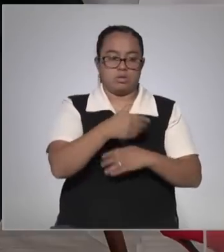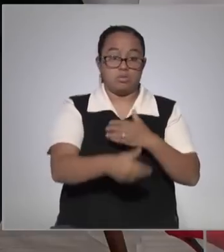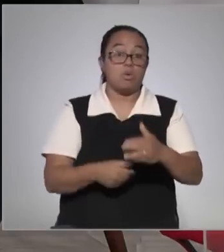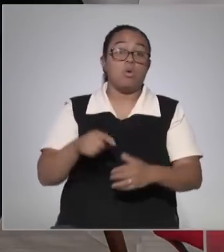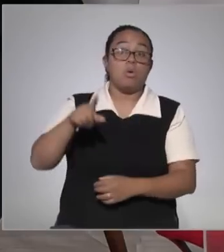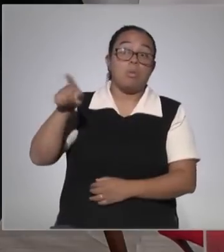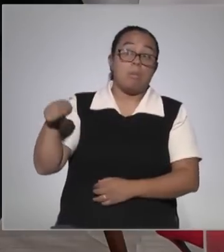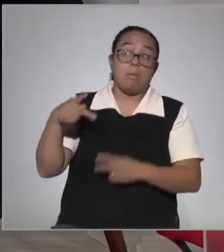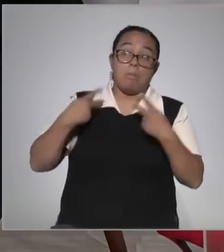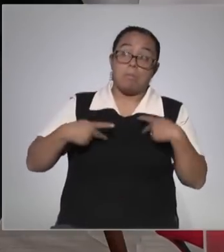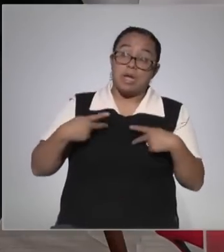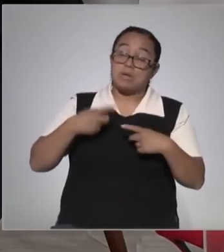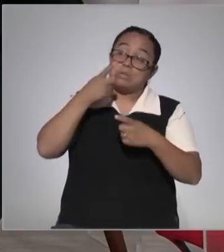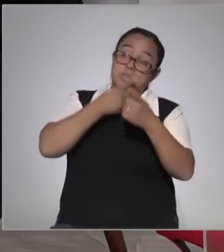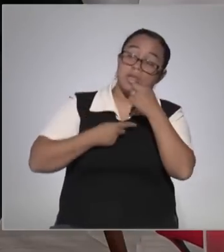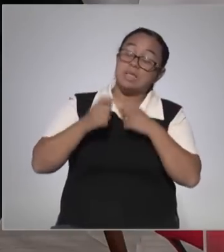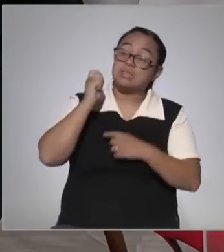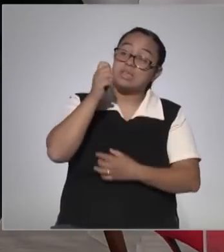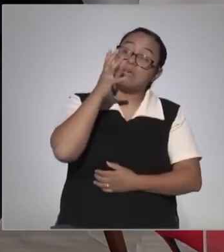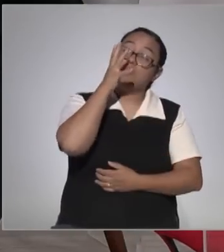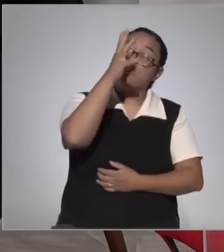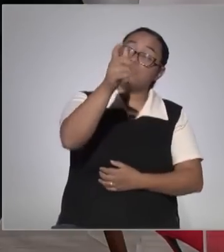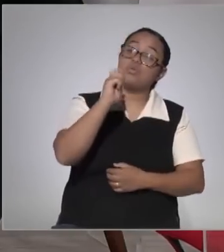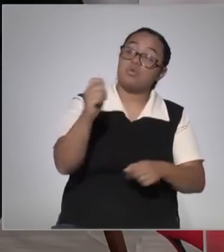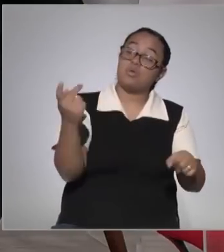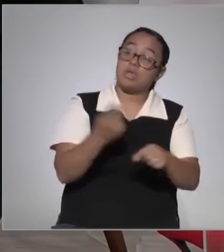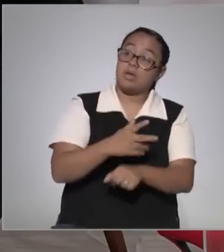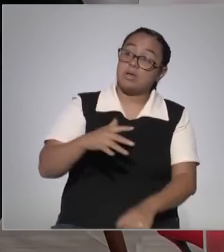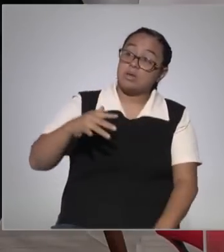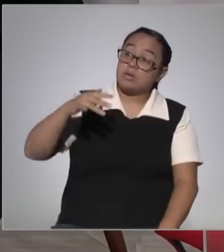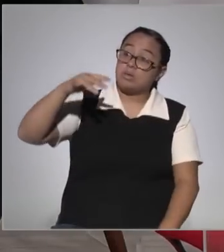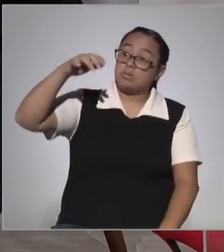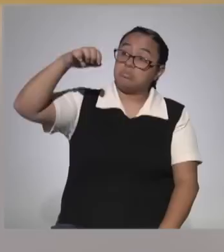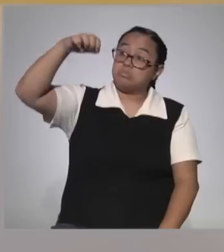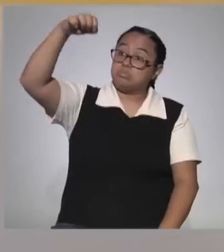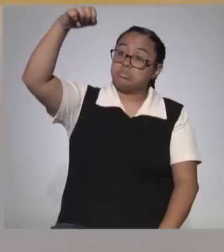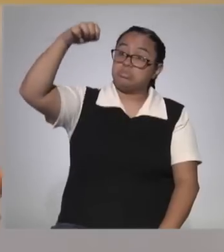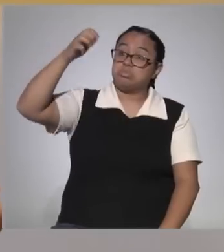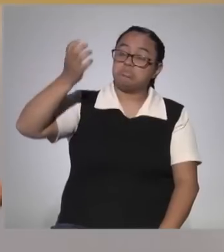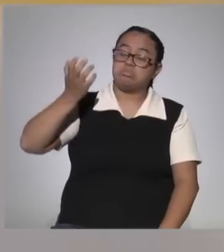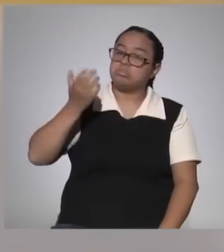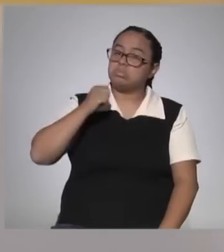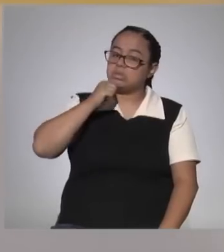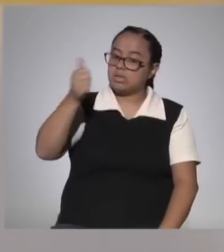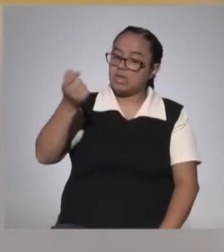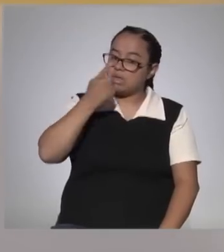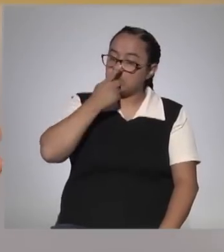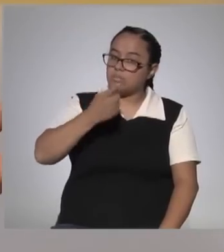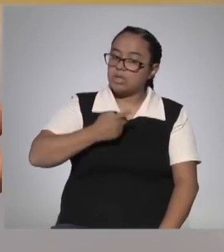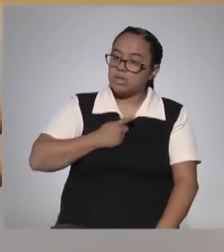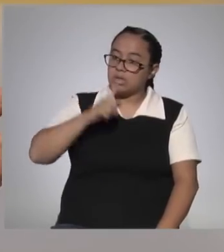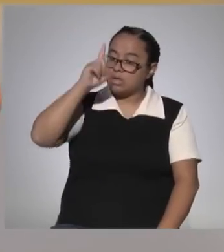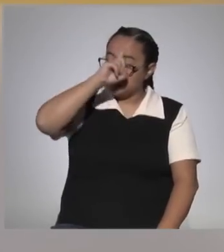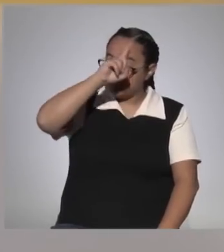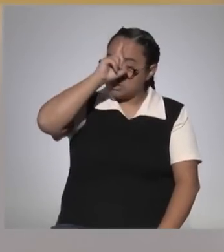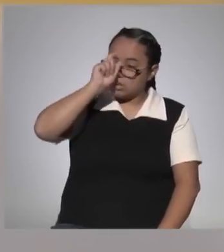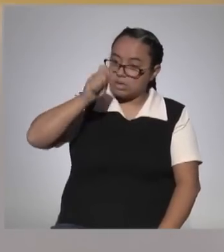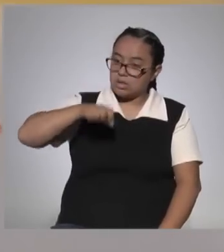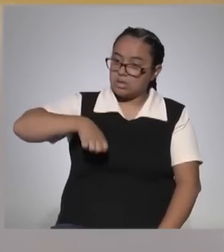prepara para otra etapa que es tan larga, ¿no? Como ya lo hemos platicado, que es como la etapa de la